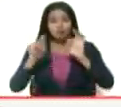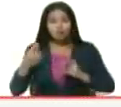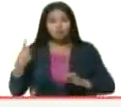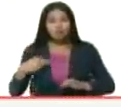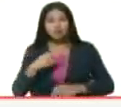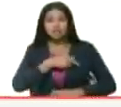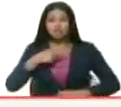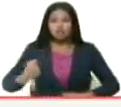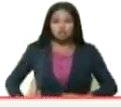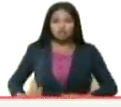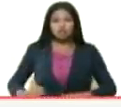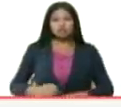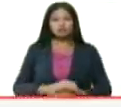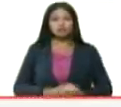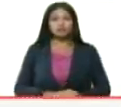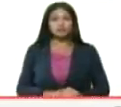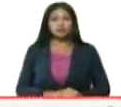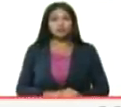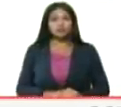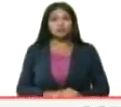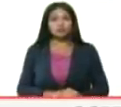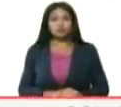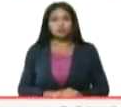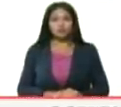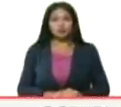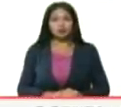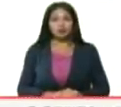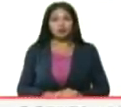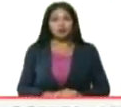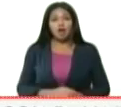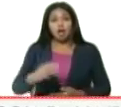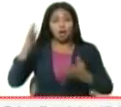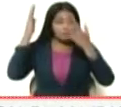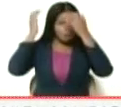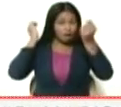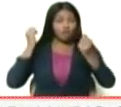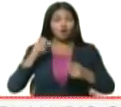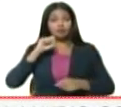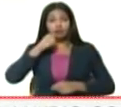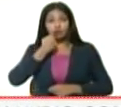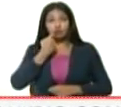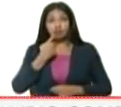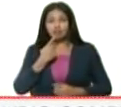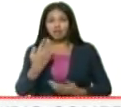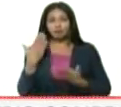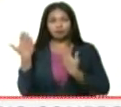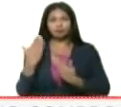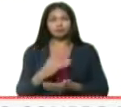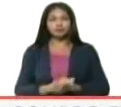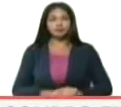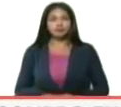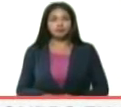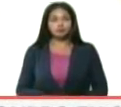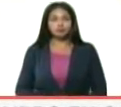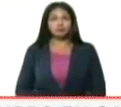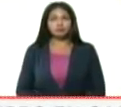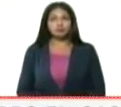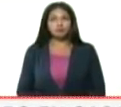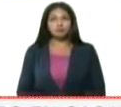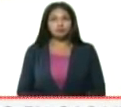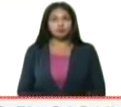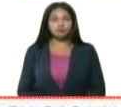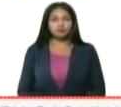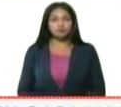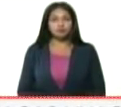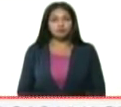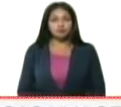China. Señor embajador Li Baron, denos su apreciación de esta jornada de trabajo, por favor. Muchas gracias,